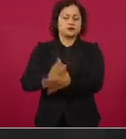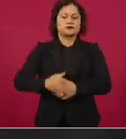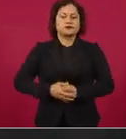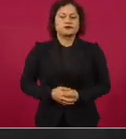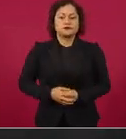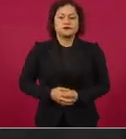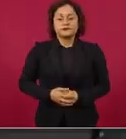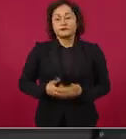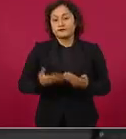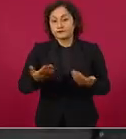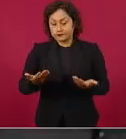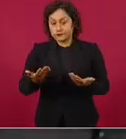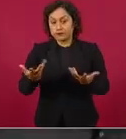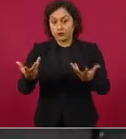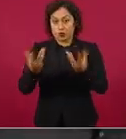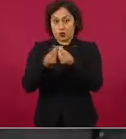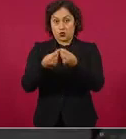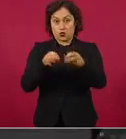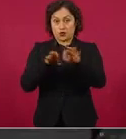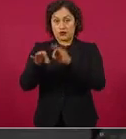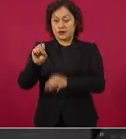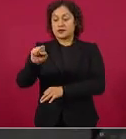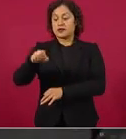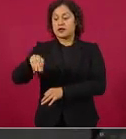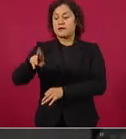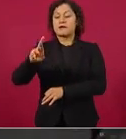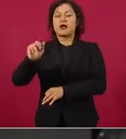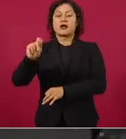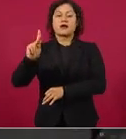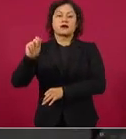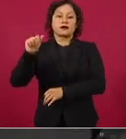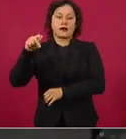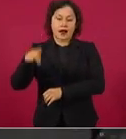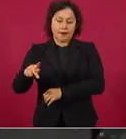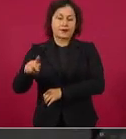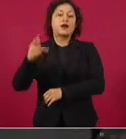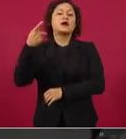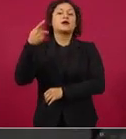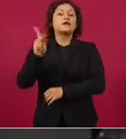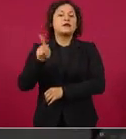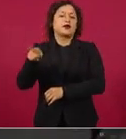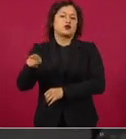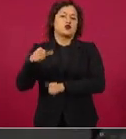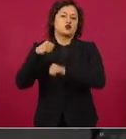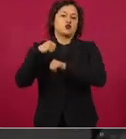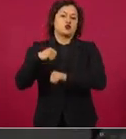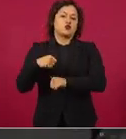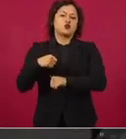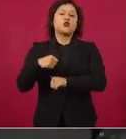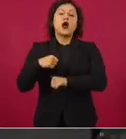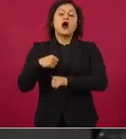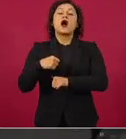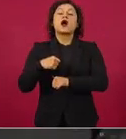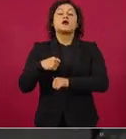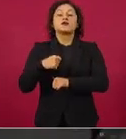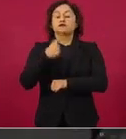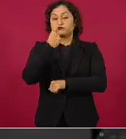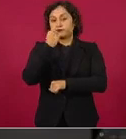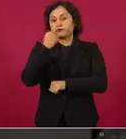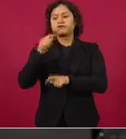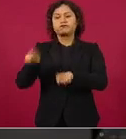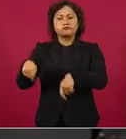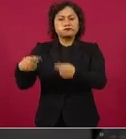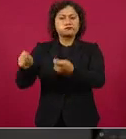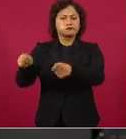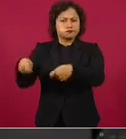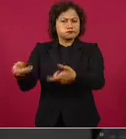está trabajando con la Semarnat. Lamentablemente, el Poder Judicial está concediendo amparos a desarrollos que se